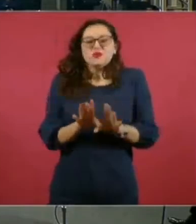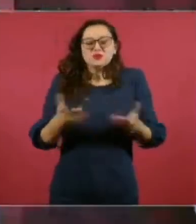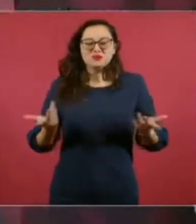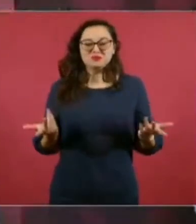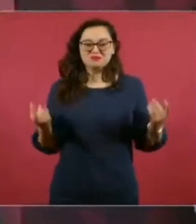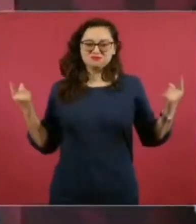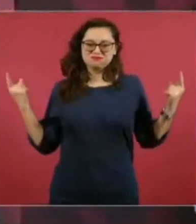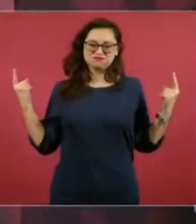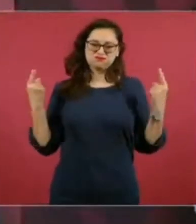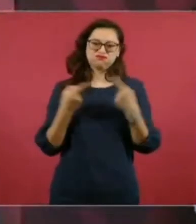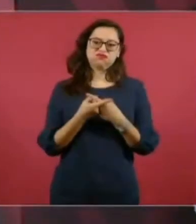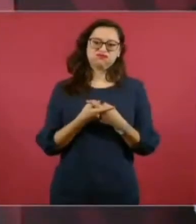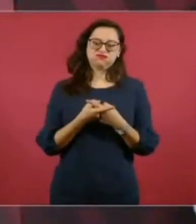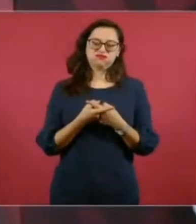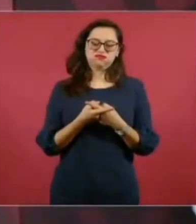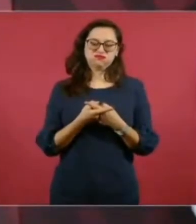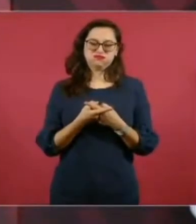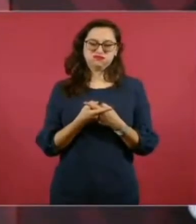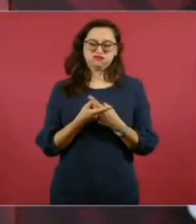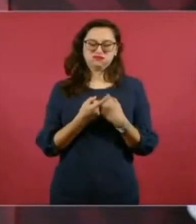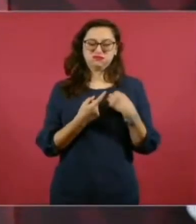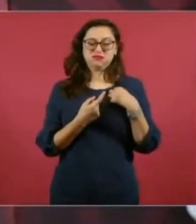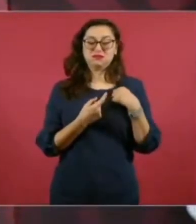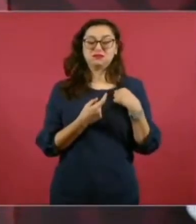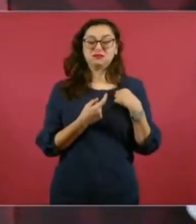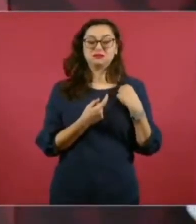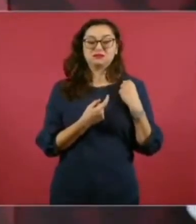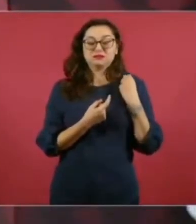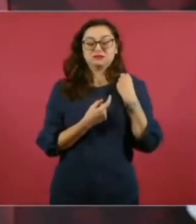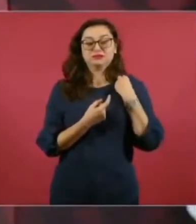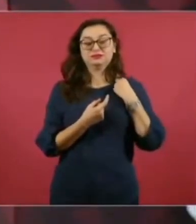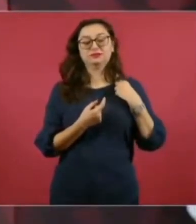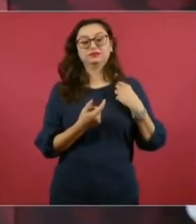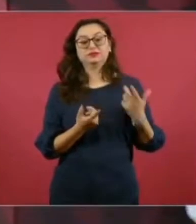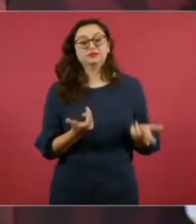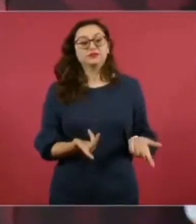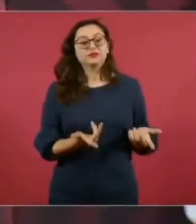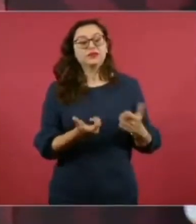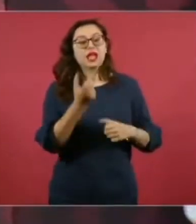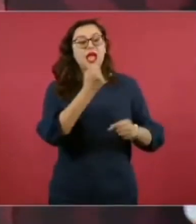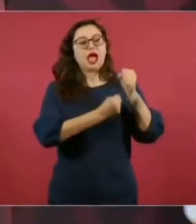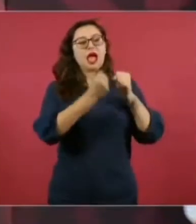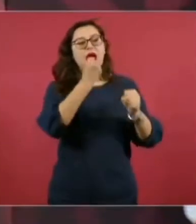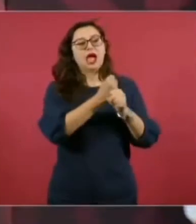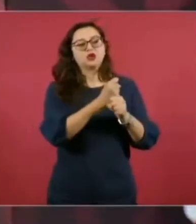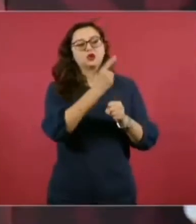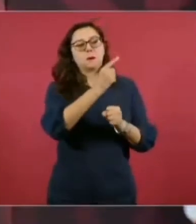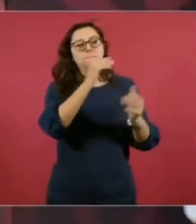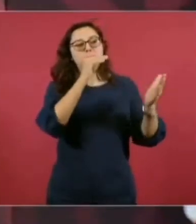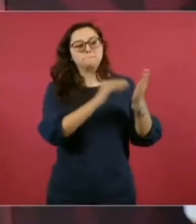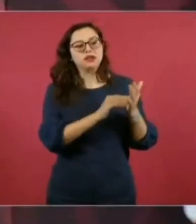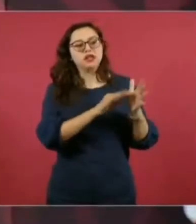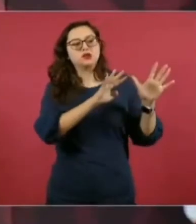que se modificó el Código Penal en 1994.